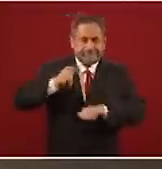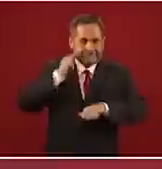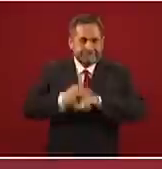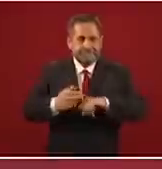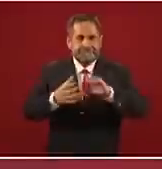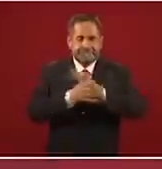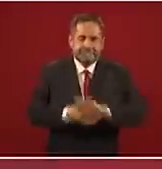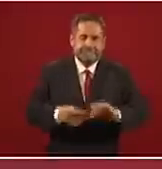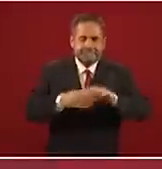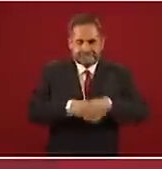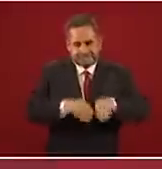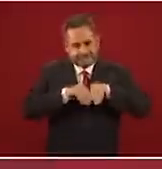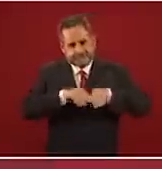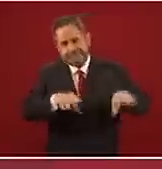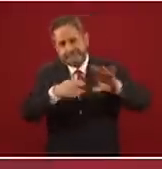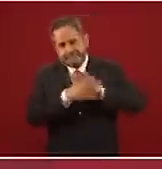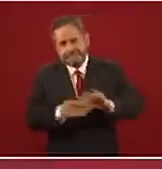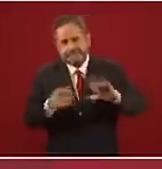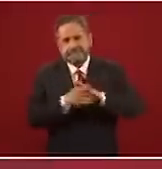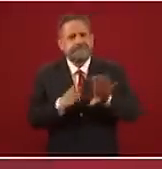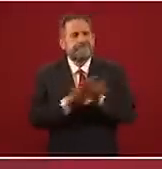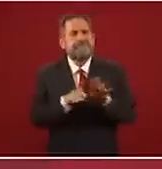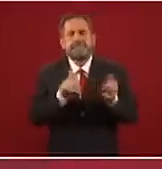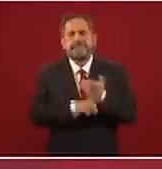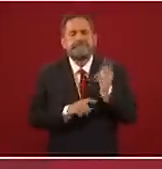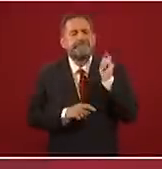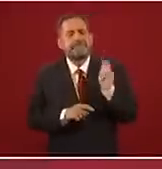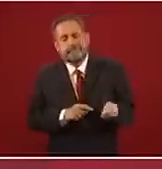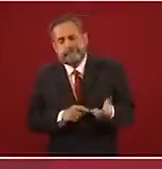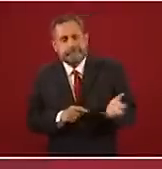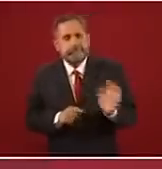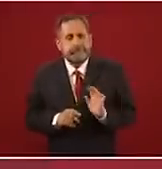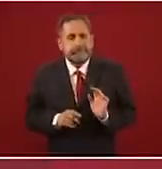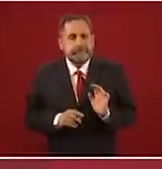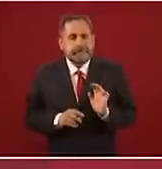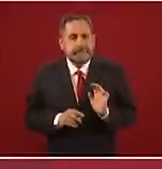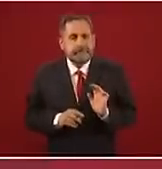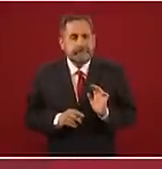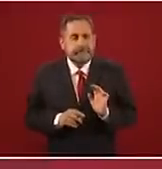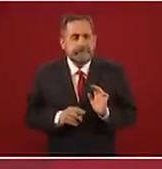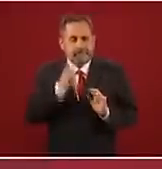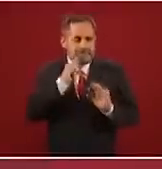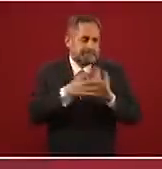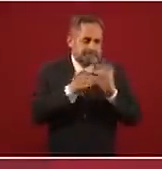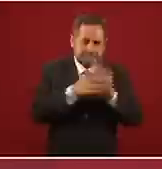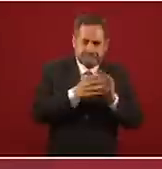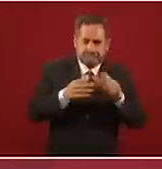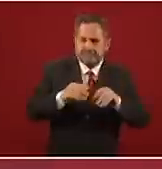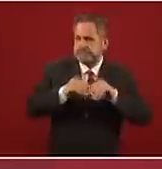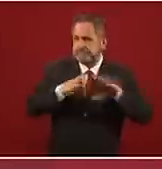nos va a ayudar a la exposición en general, que se va a ordenar